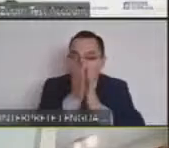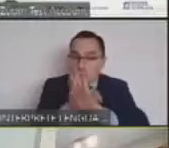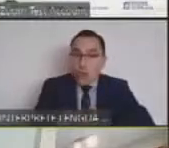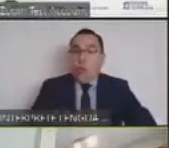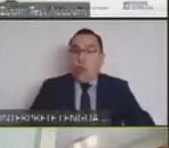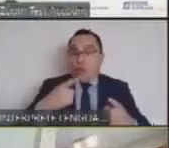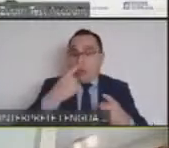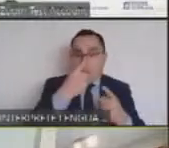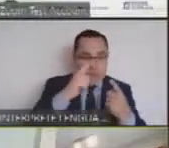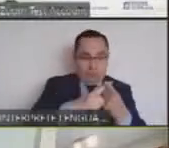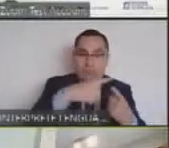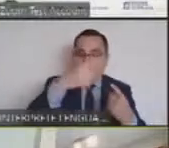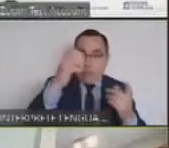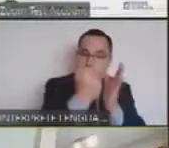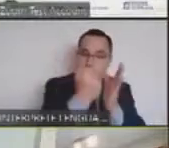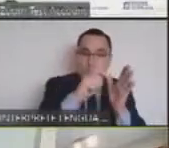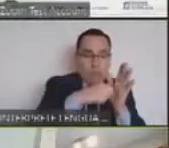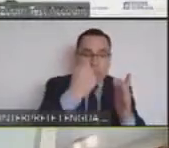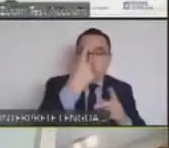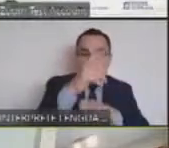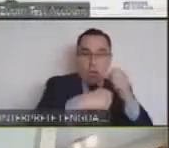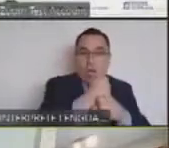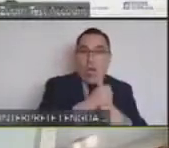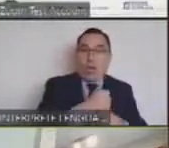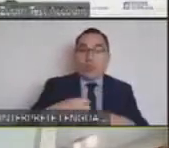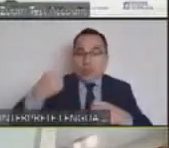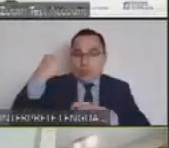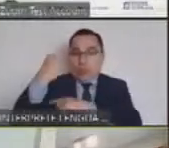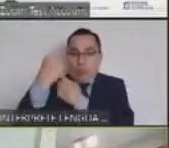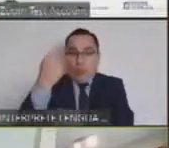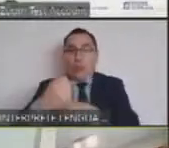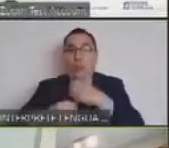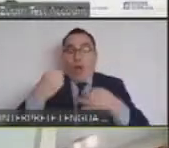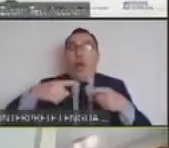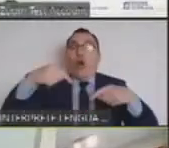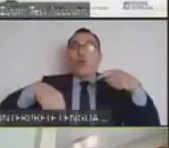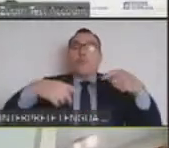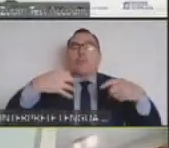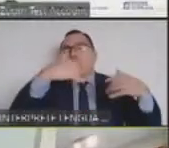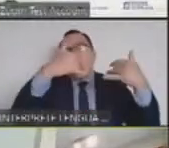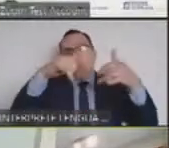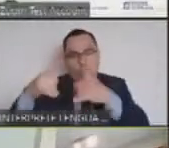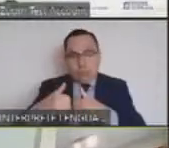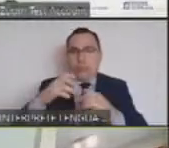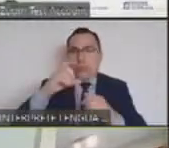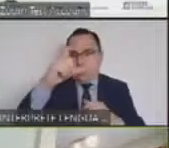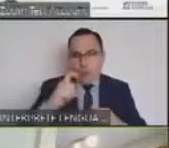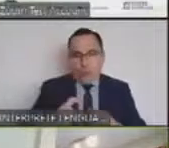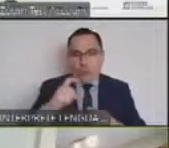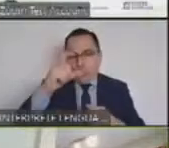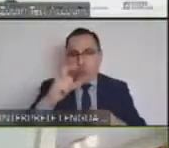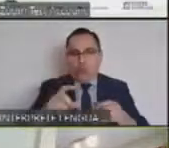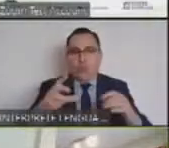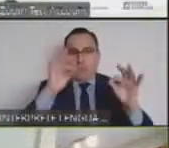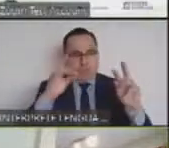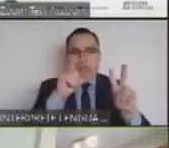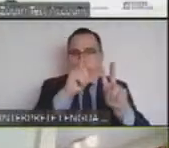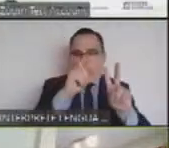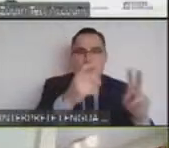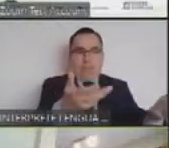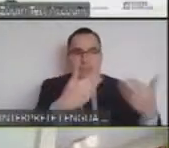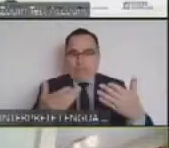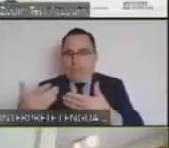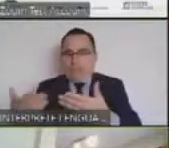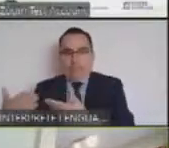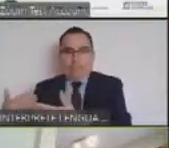o contratas anuales del Poder Judicial se concursan. El ingreso a cargos transitorios o de